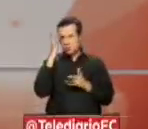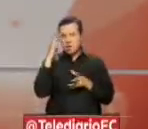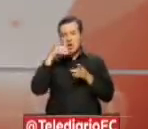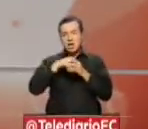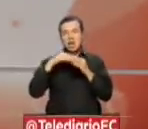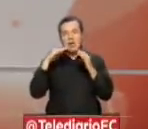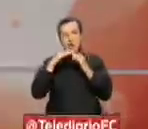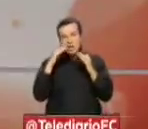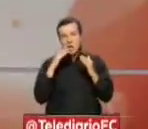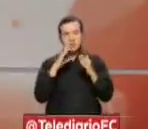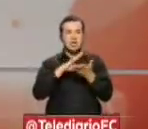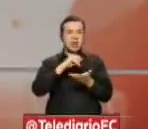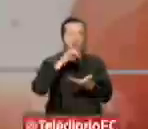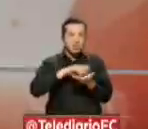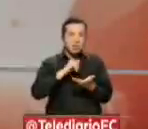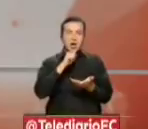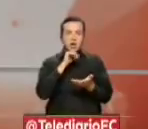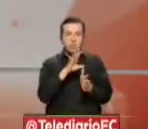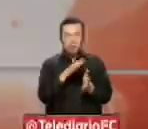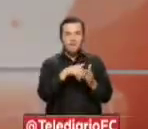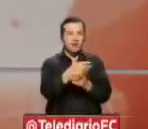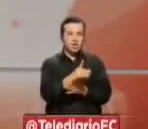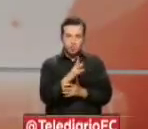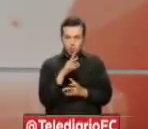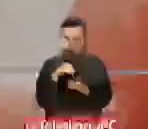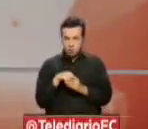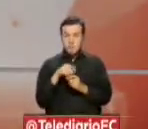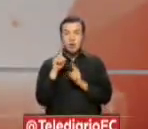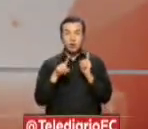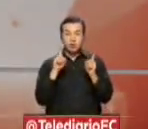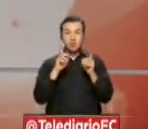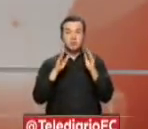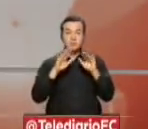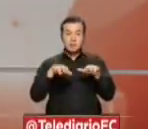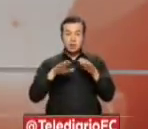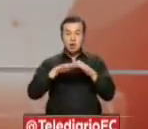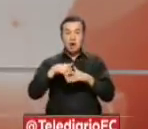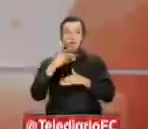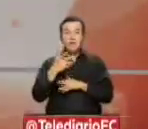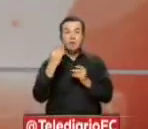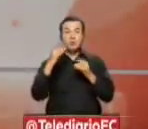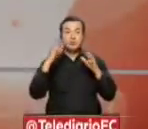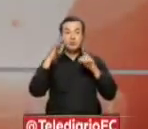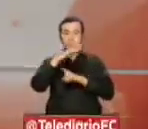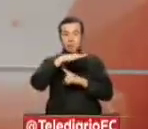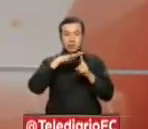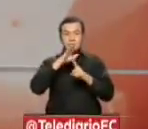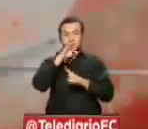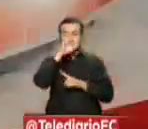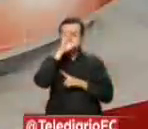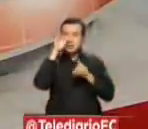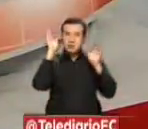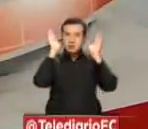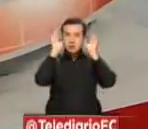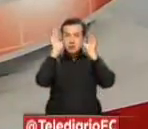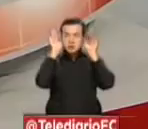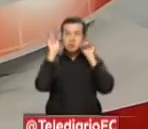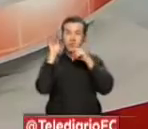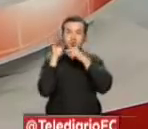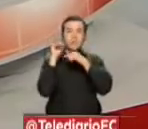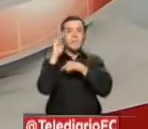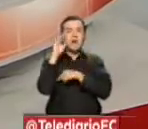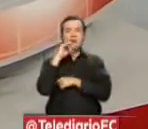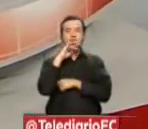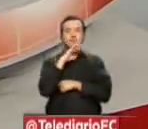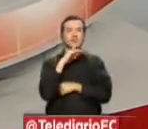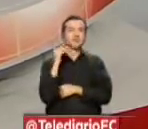no están en contacto con tierra, con agua, etcétera, ¿no? Pero los perritos que están fuera, salen mucho al parque, siempre tienen dentro de la oreja más